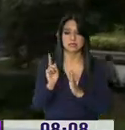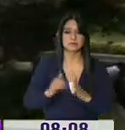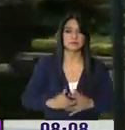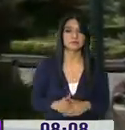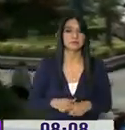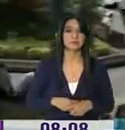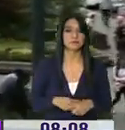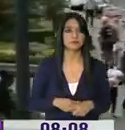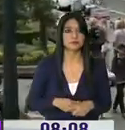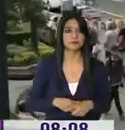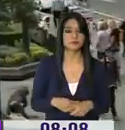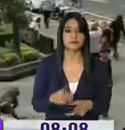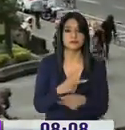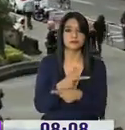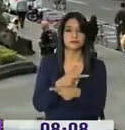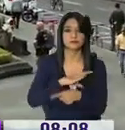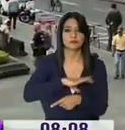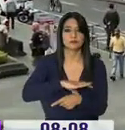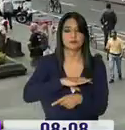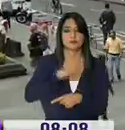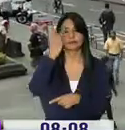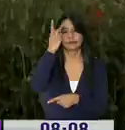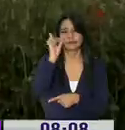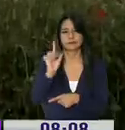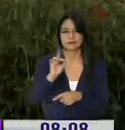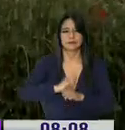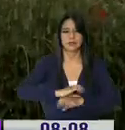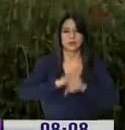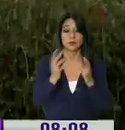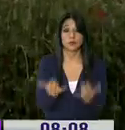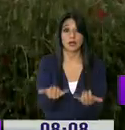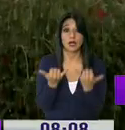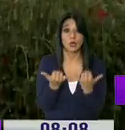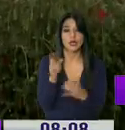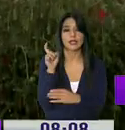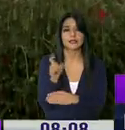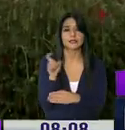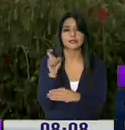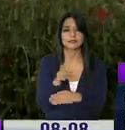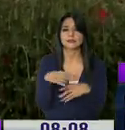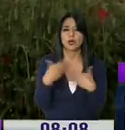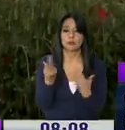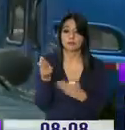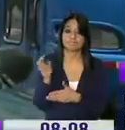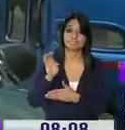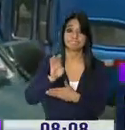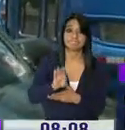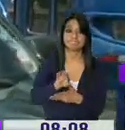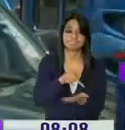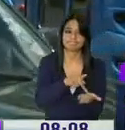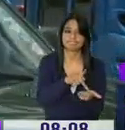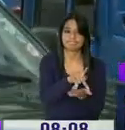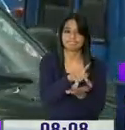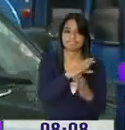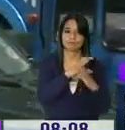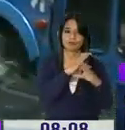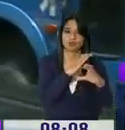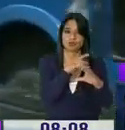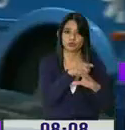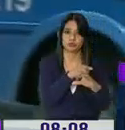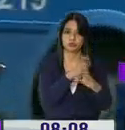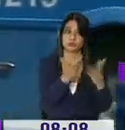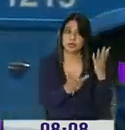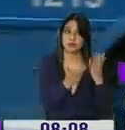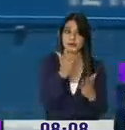La decisión del Consejo Metropolitano es clara. Actualmente será necesario buscar los recursos económicos para evitar que el sistema de transporte